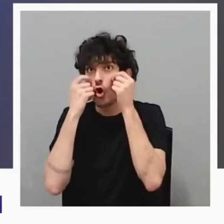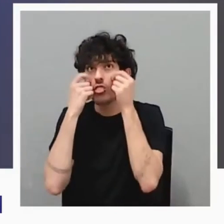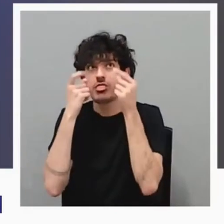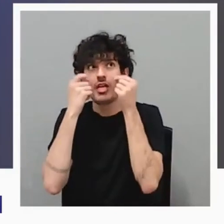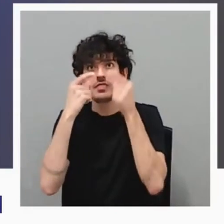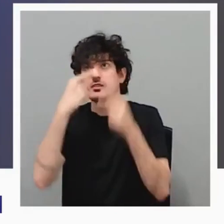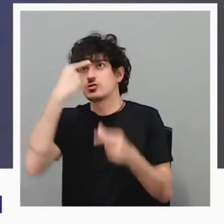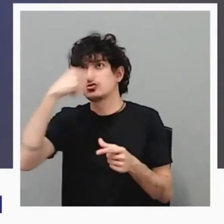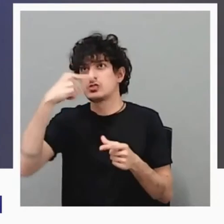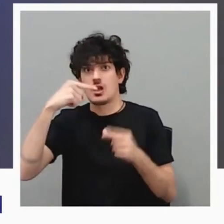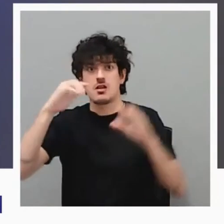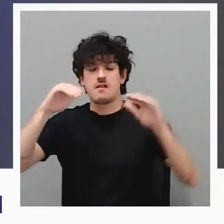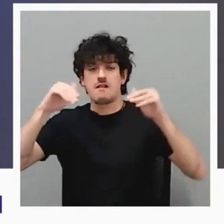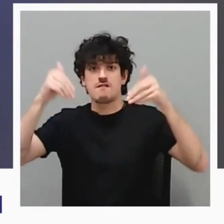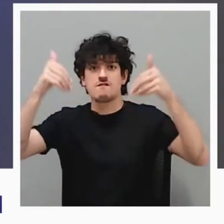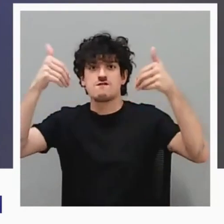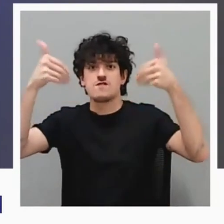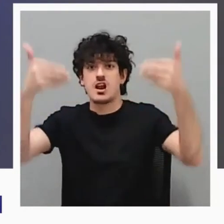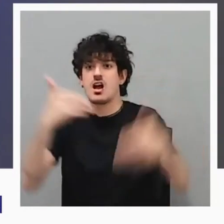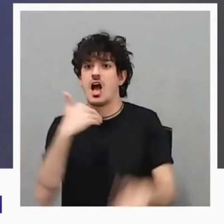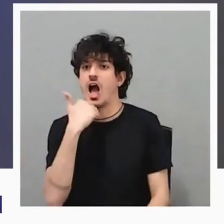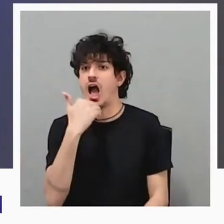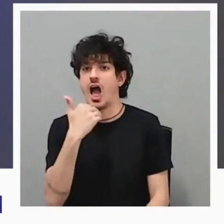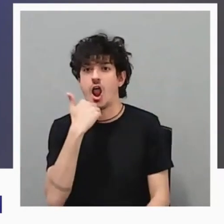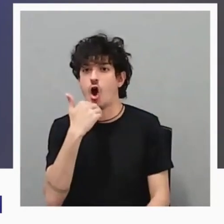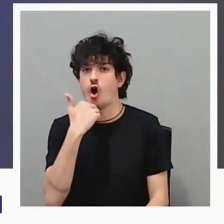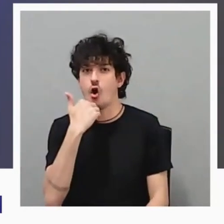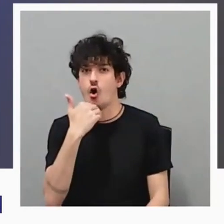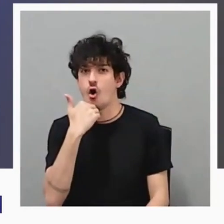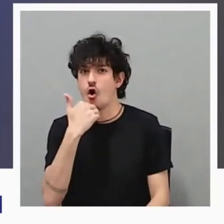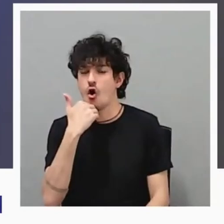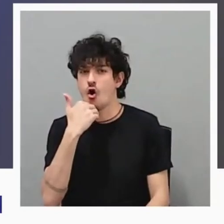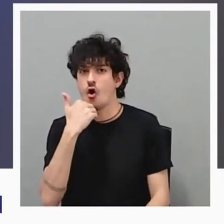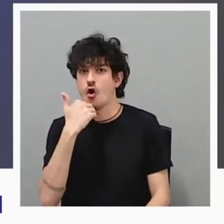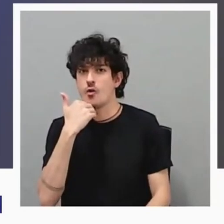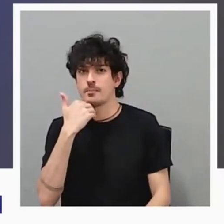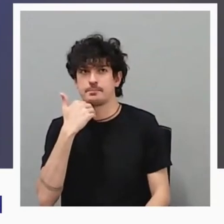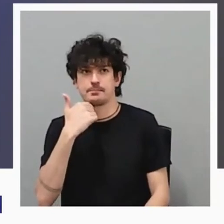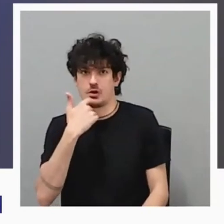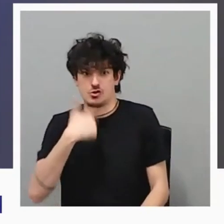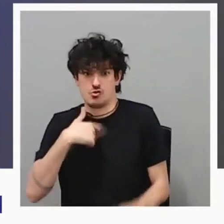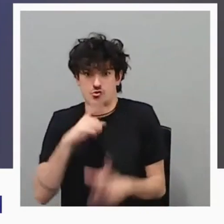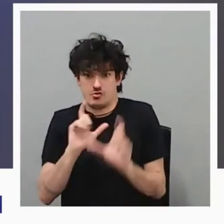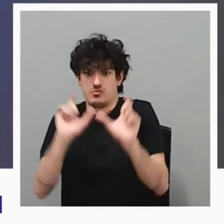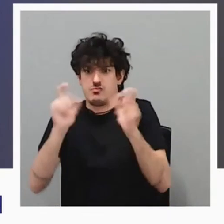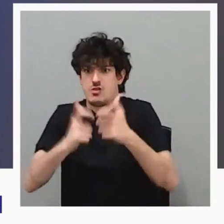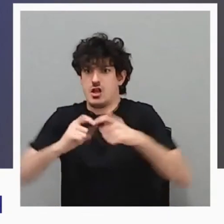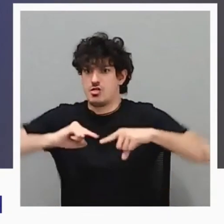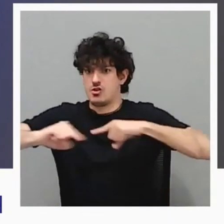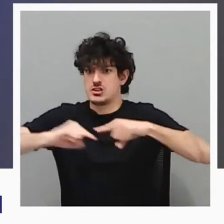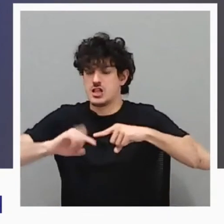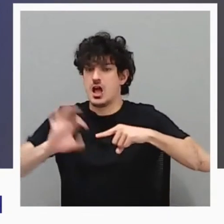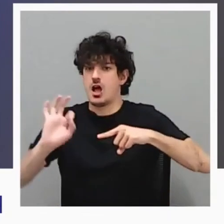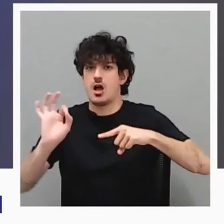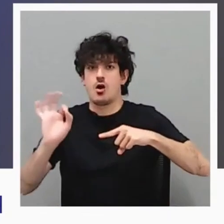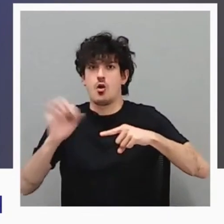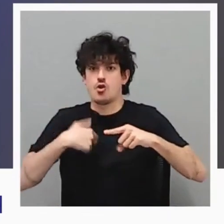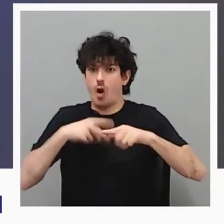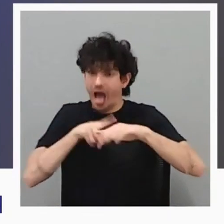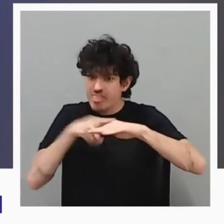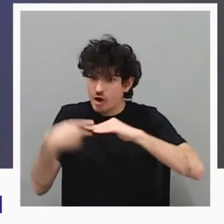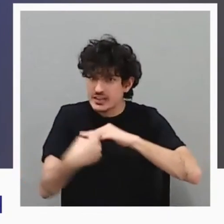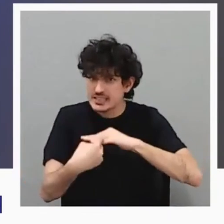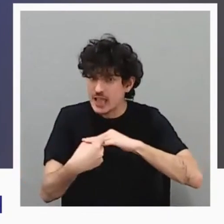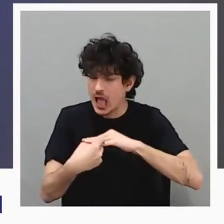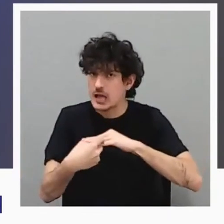externalidades, no solamente como alto ejecutivo, como miembro de un directorio, de un consejo de administración o como accionista, sino como ser humano y, por tanto,